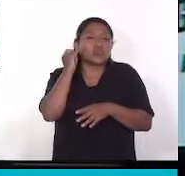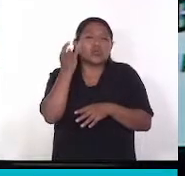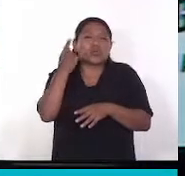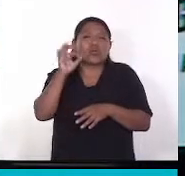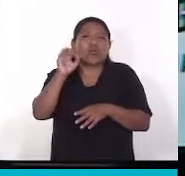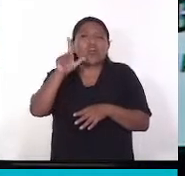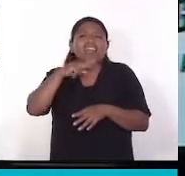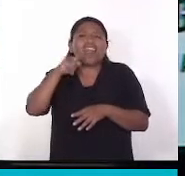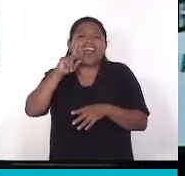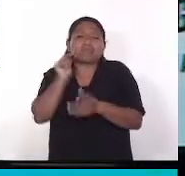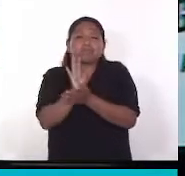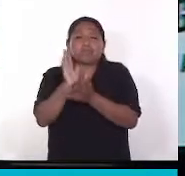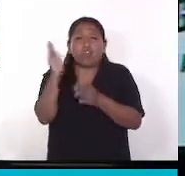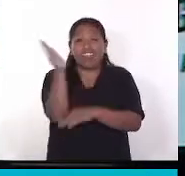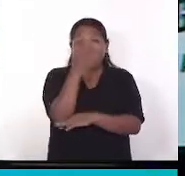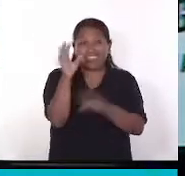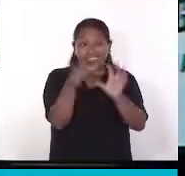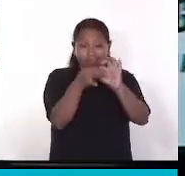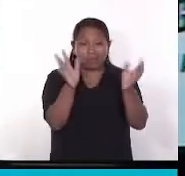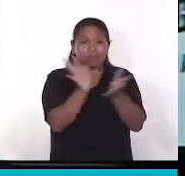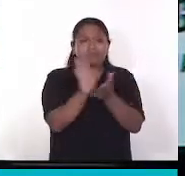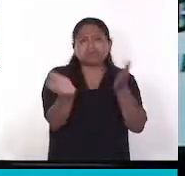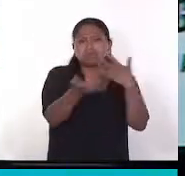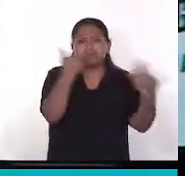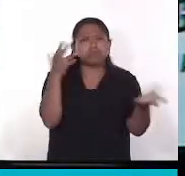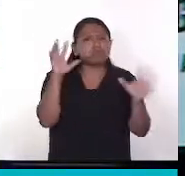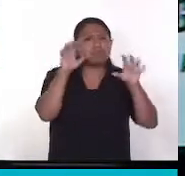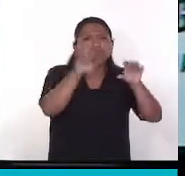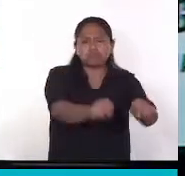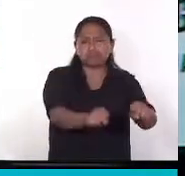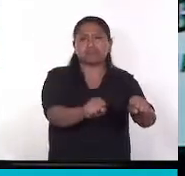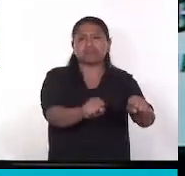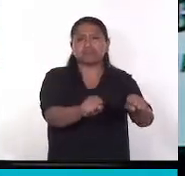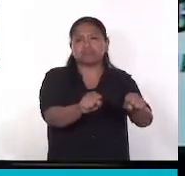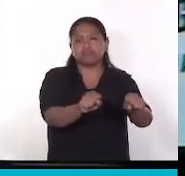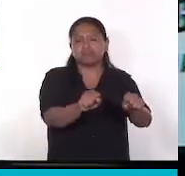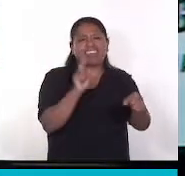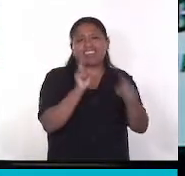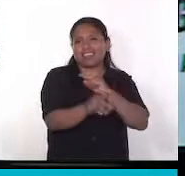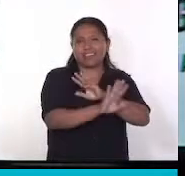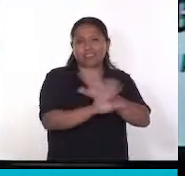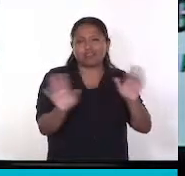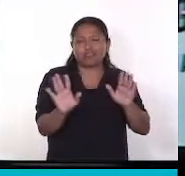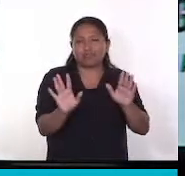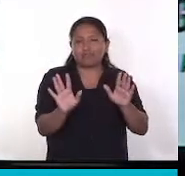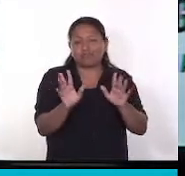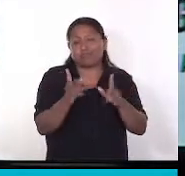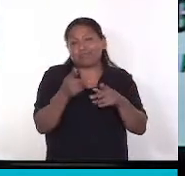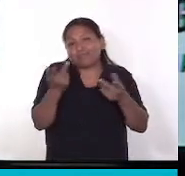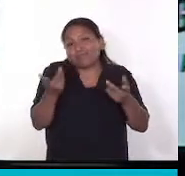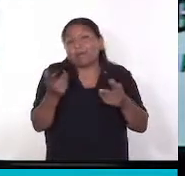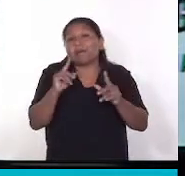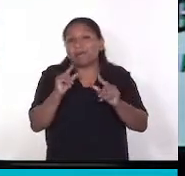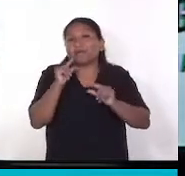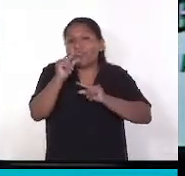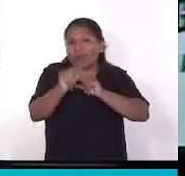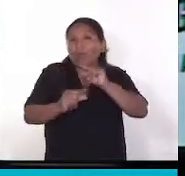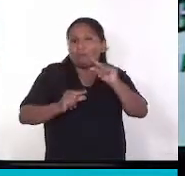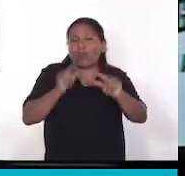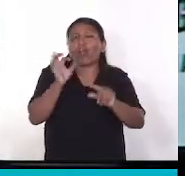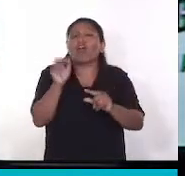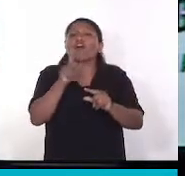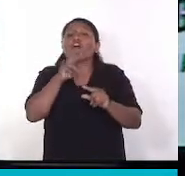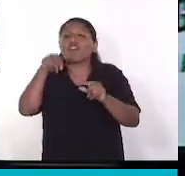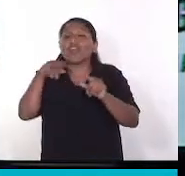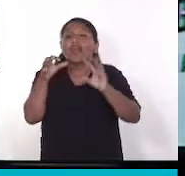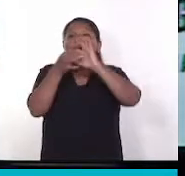democracia, desguazar ese territorio y abrirlo para un dominio semicolonial directo, como el que vienen extendiendo de la OTAN sobre el